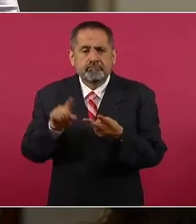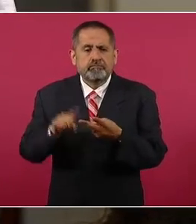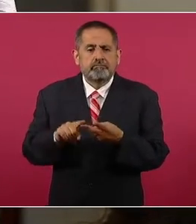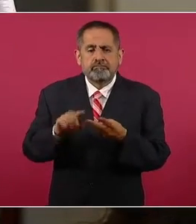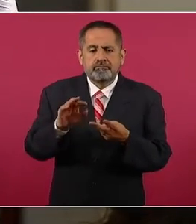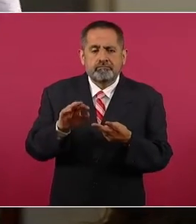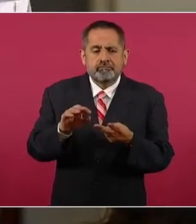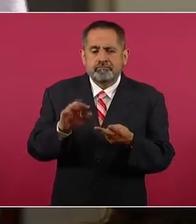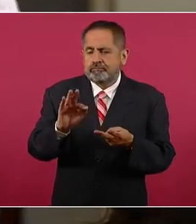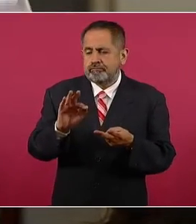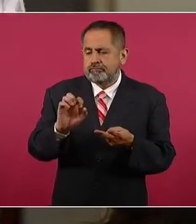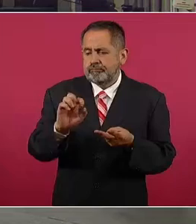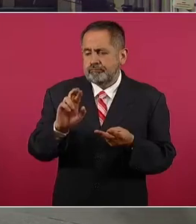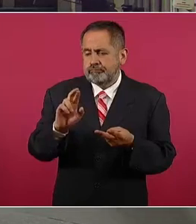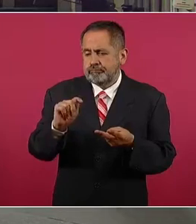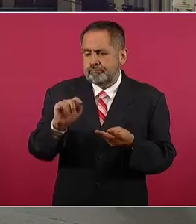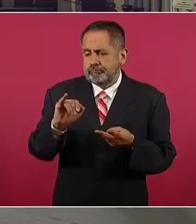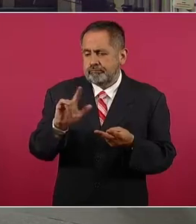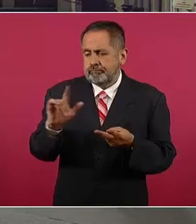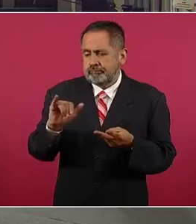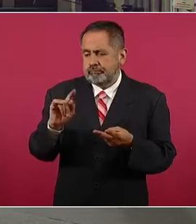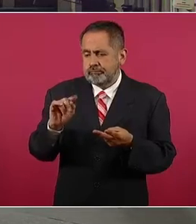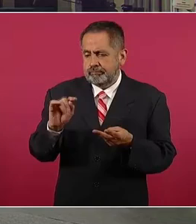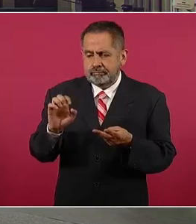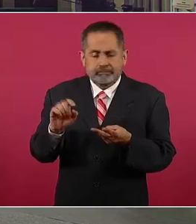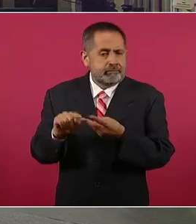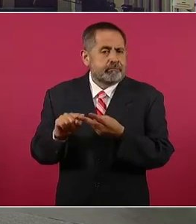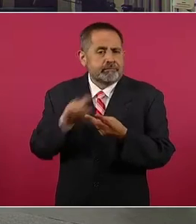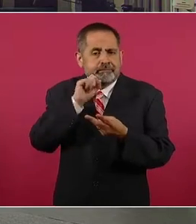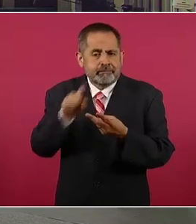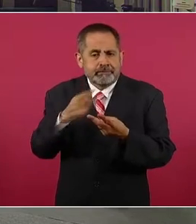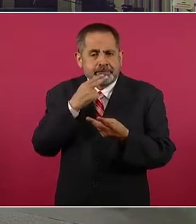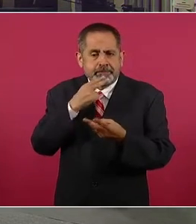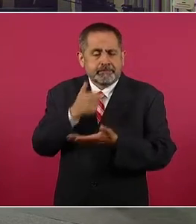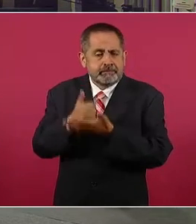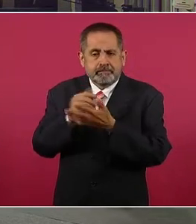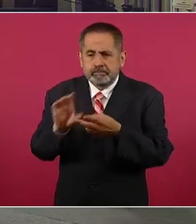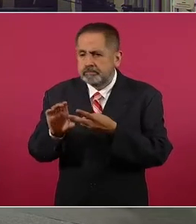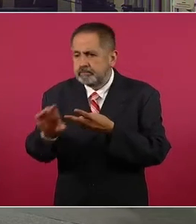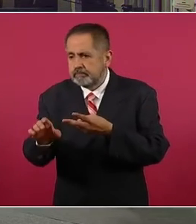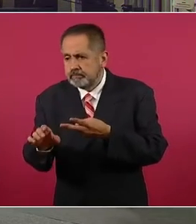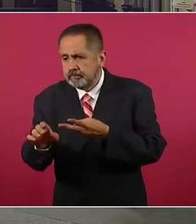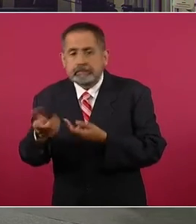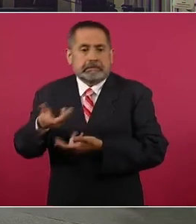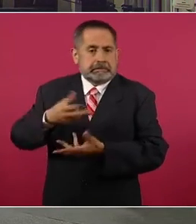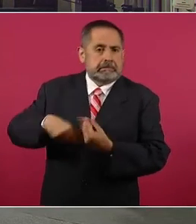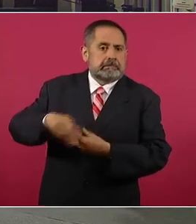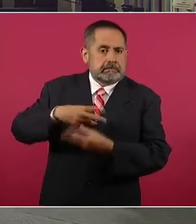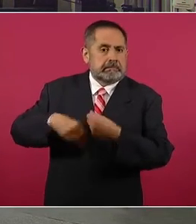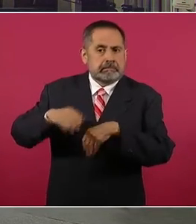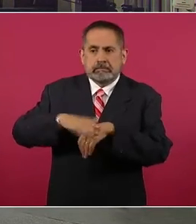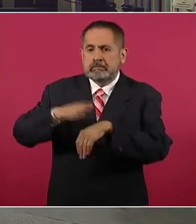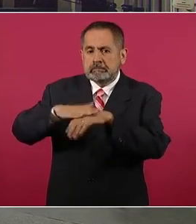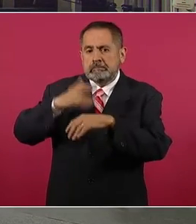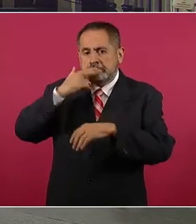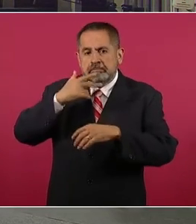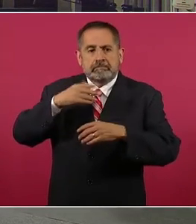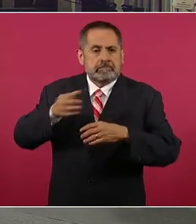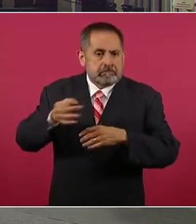están subsidiando, y eso incita para que haya más producción de granos.